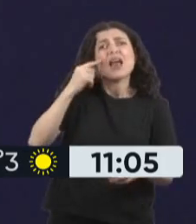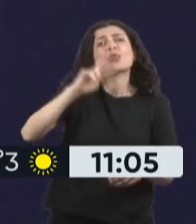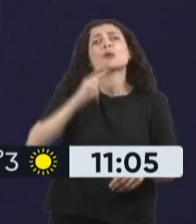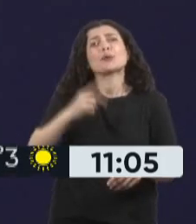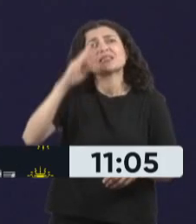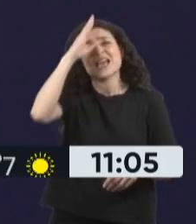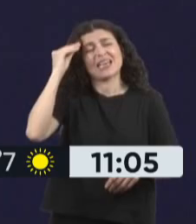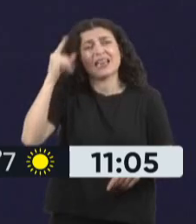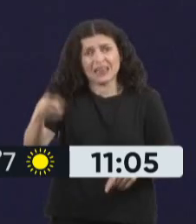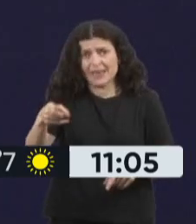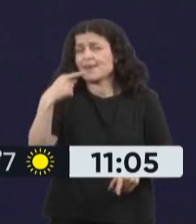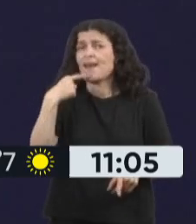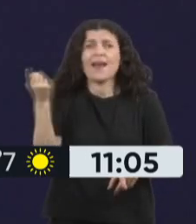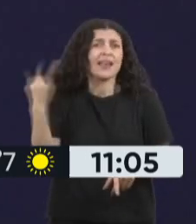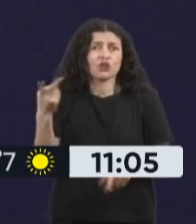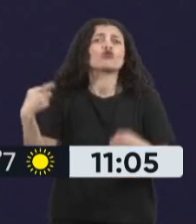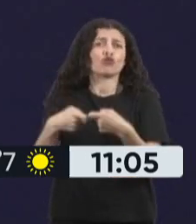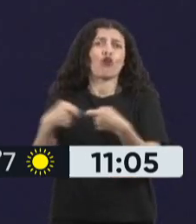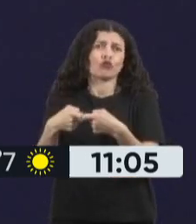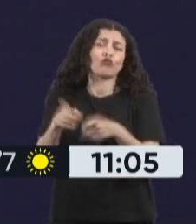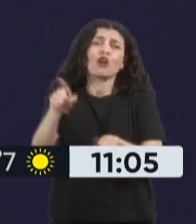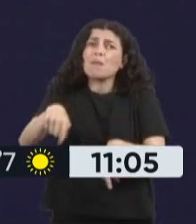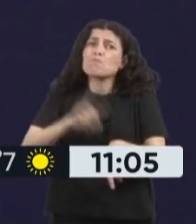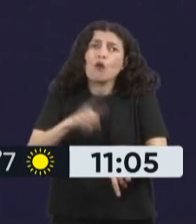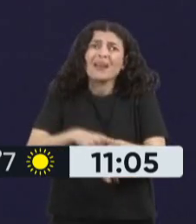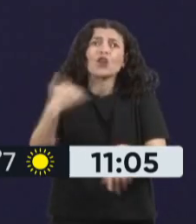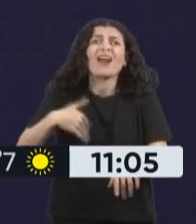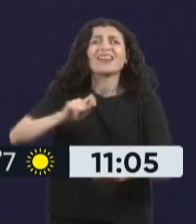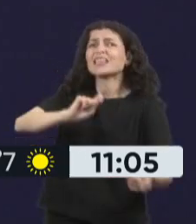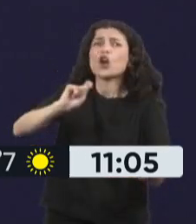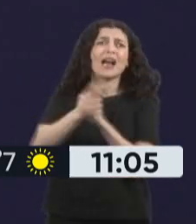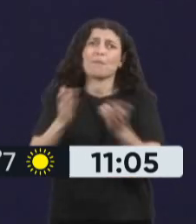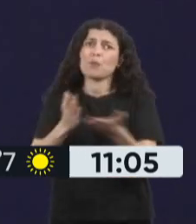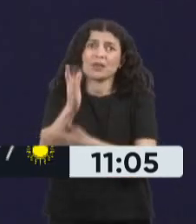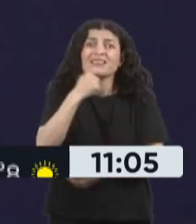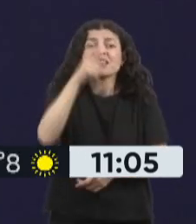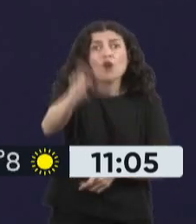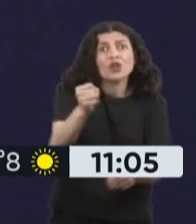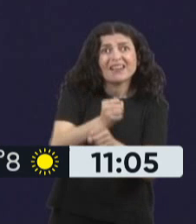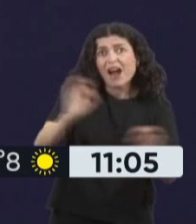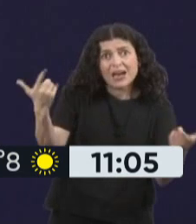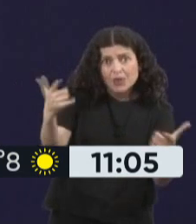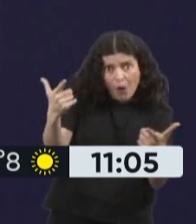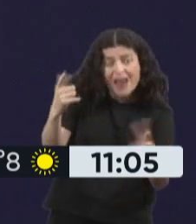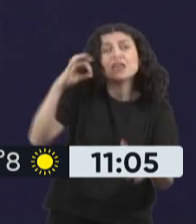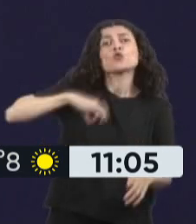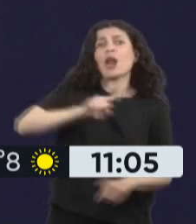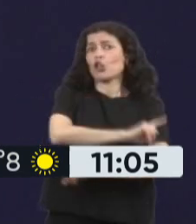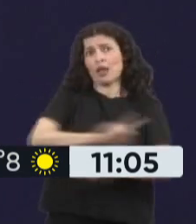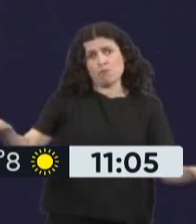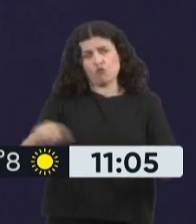patotera se terminó, el que las hace las paga y el que no trabaja no cobra.